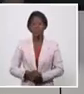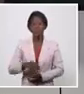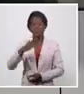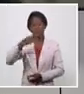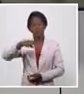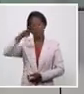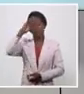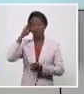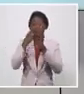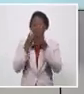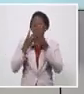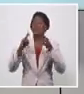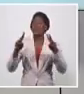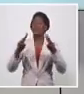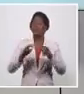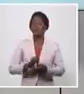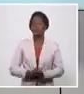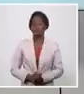Fidel el